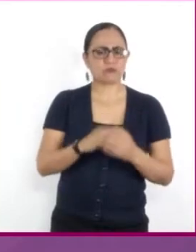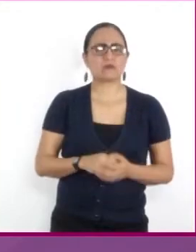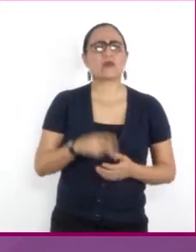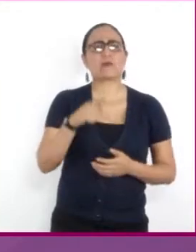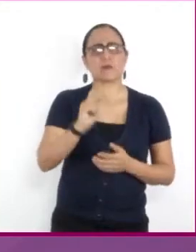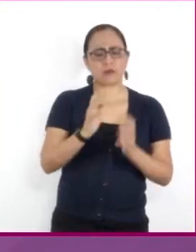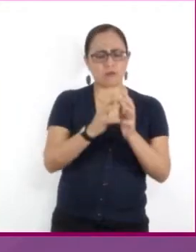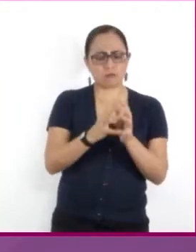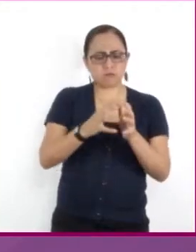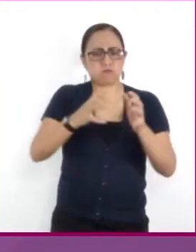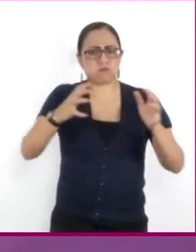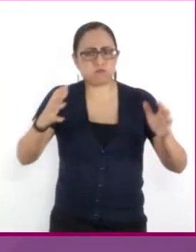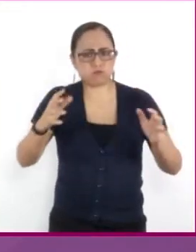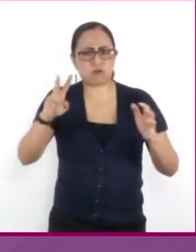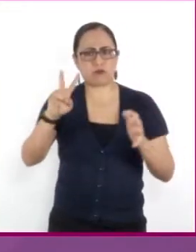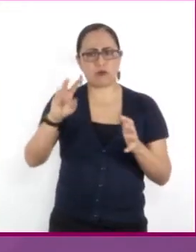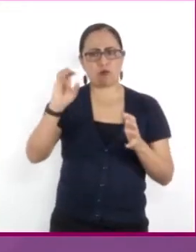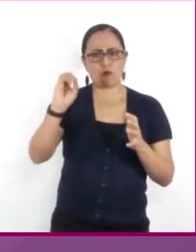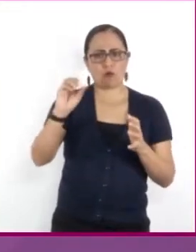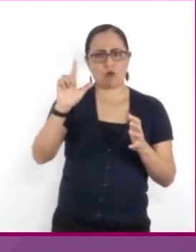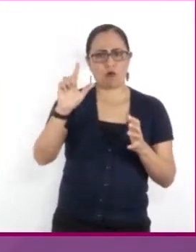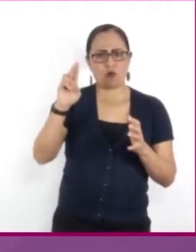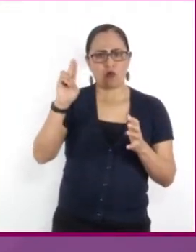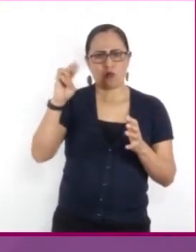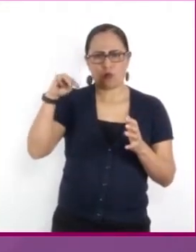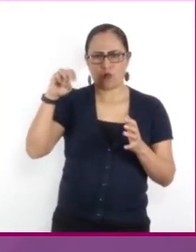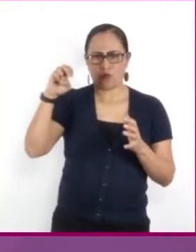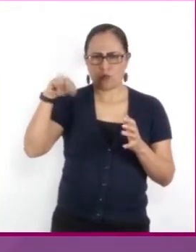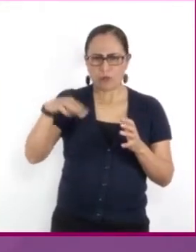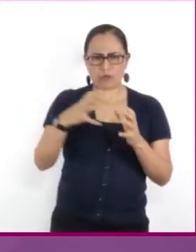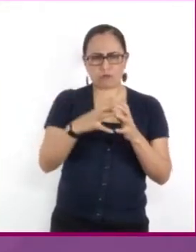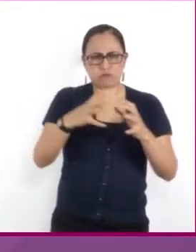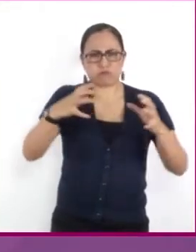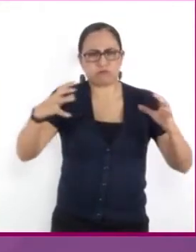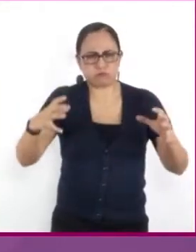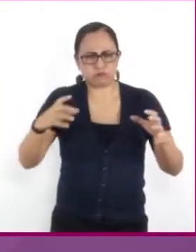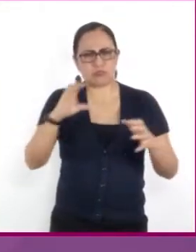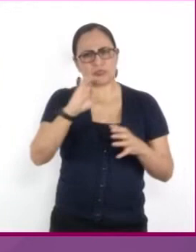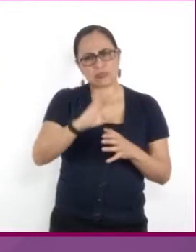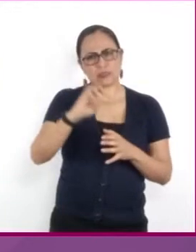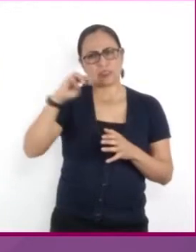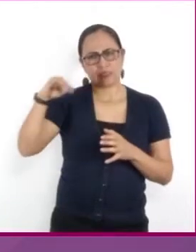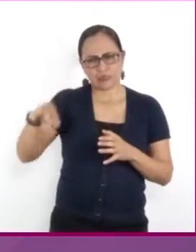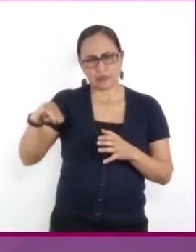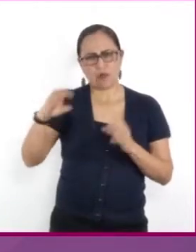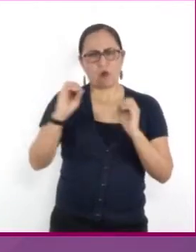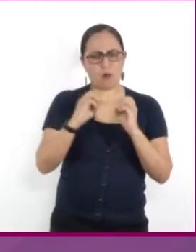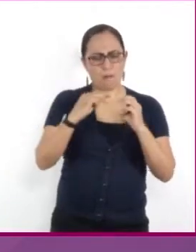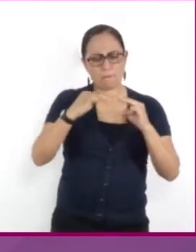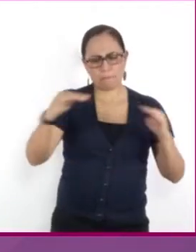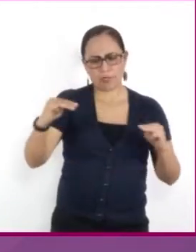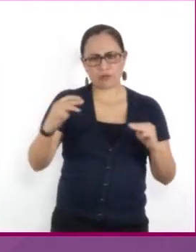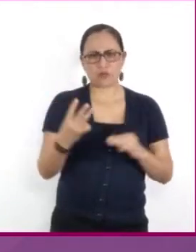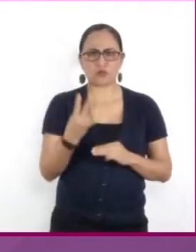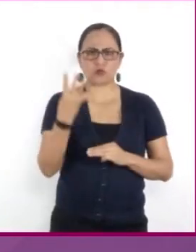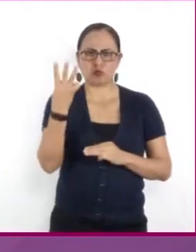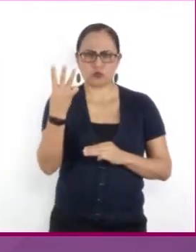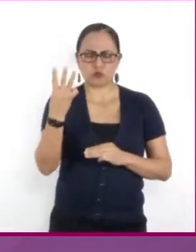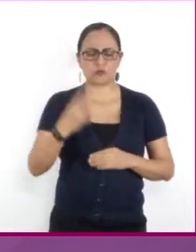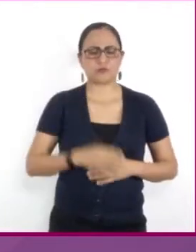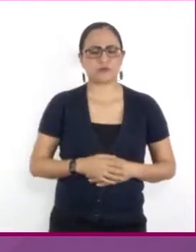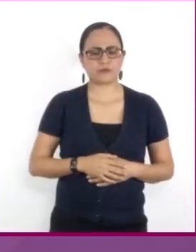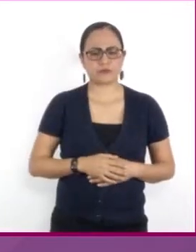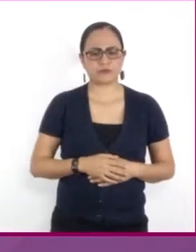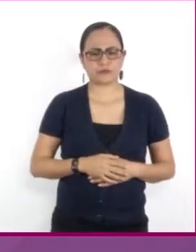mientras que el volumen, que es el espacio que ocupa el objeto, se expresa en centímetros o metros cúbicos.